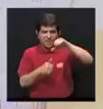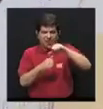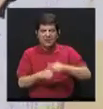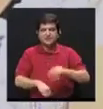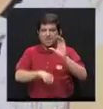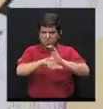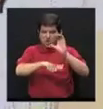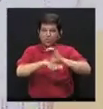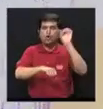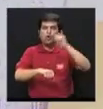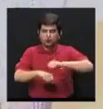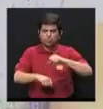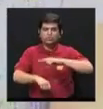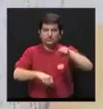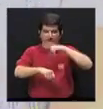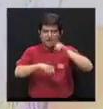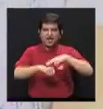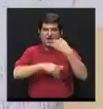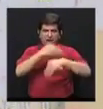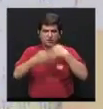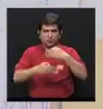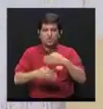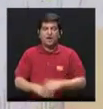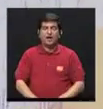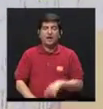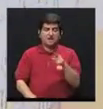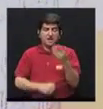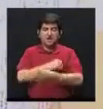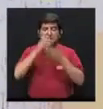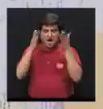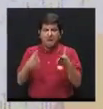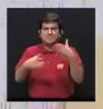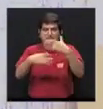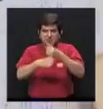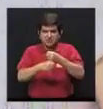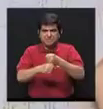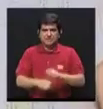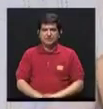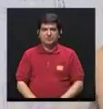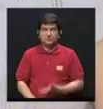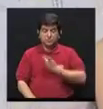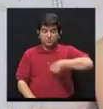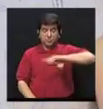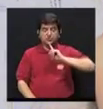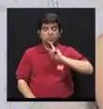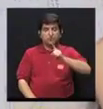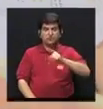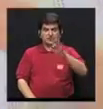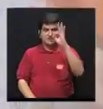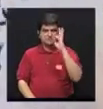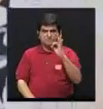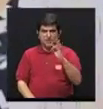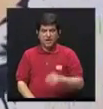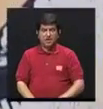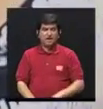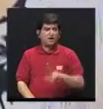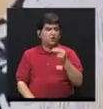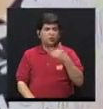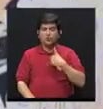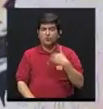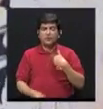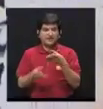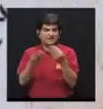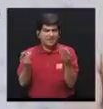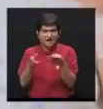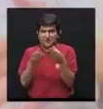producido naturalmente y a través de campesinos, etcétera, y que lo que nosotros decimos es, bueno, no porque hay una producción que tenga